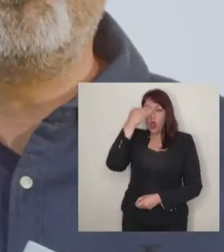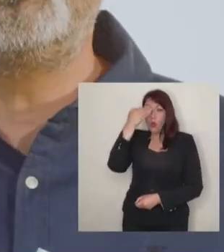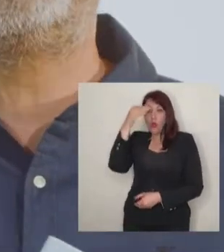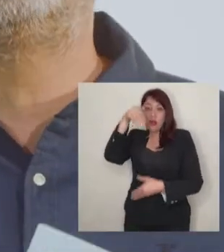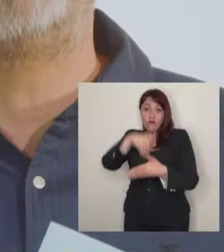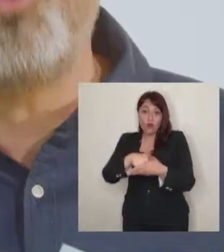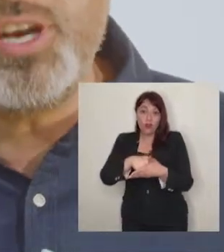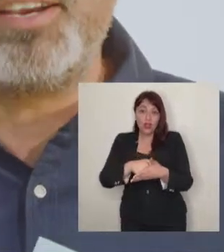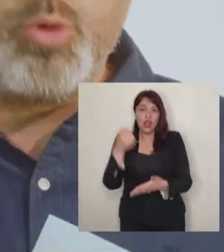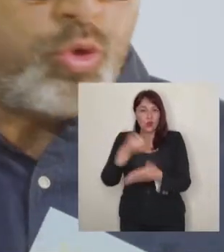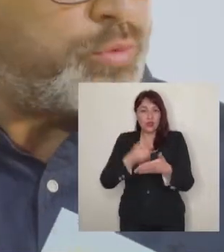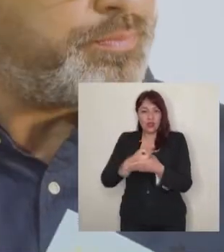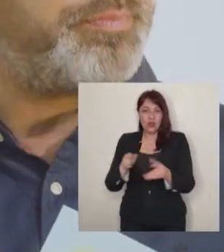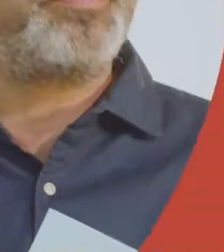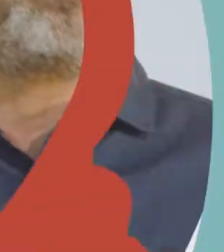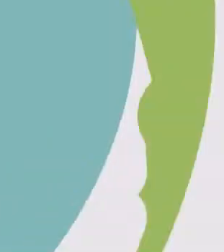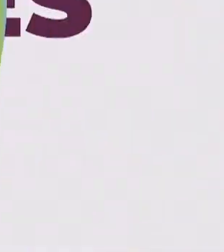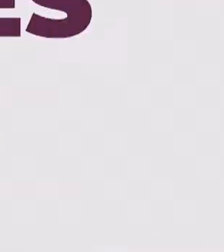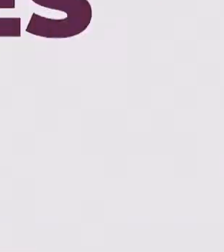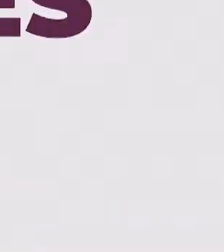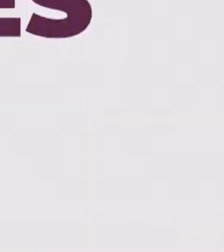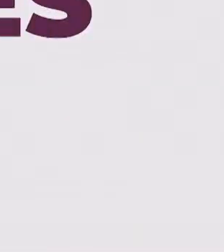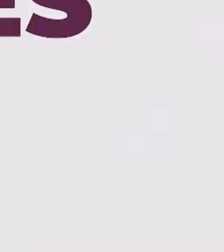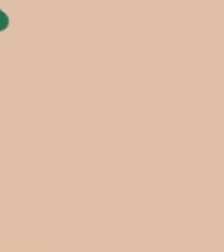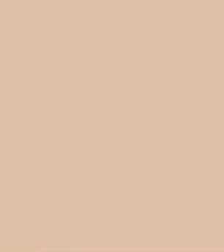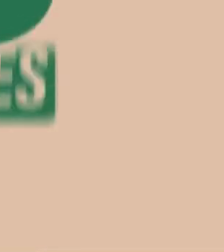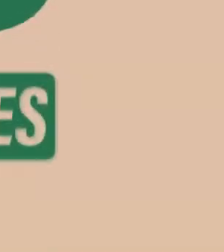comunes y luchadores como tú